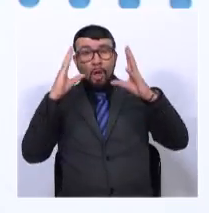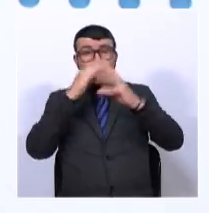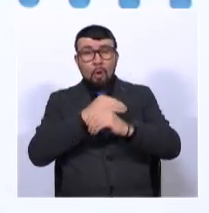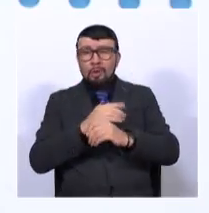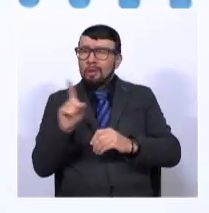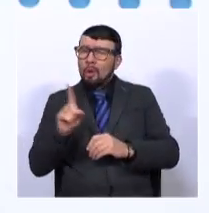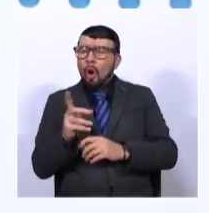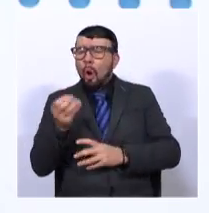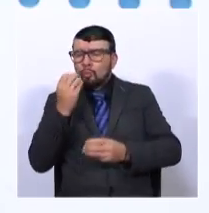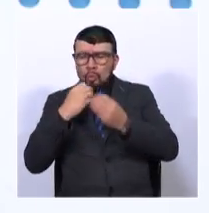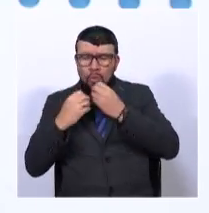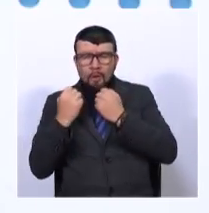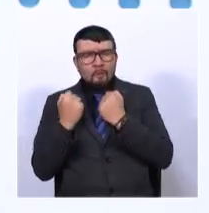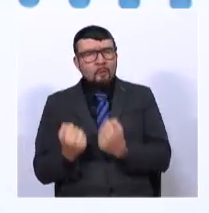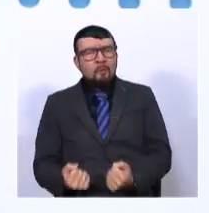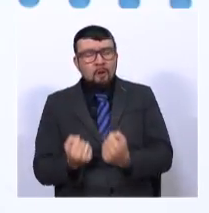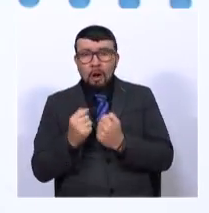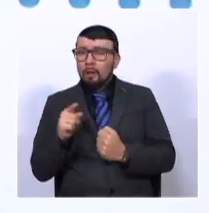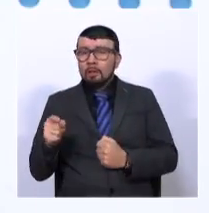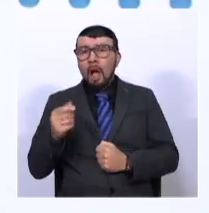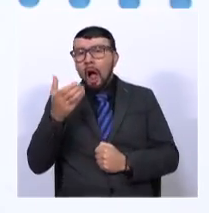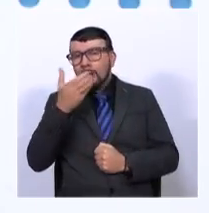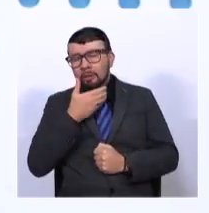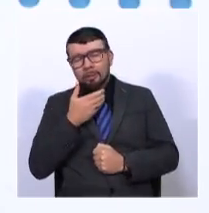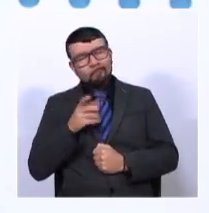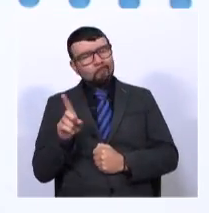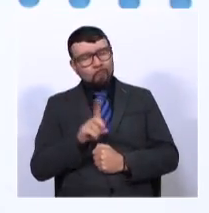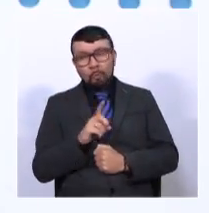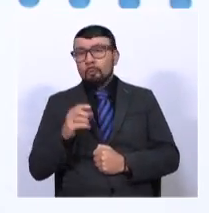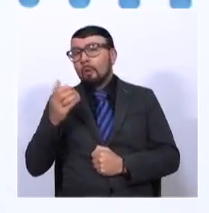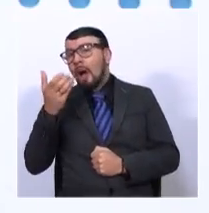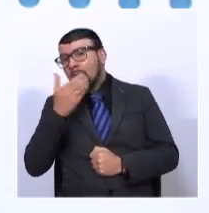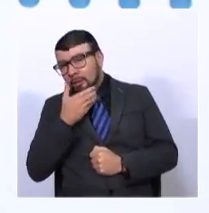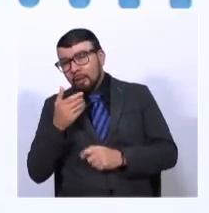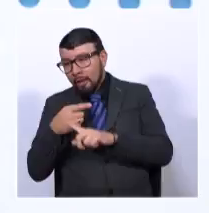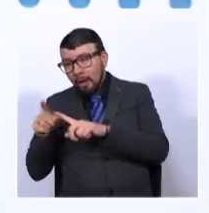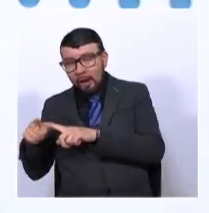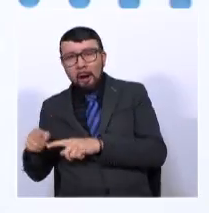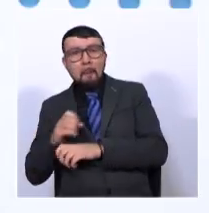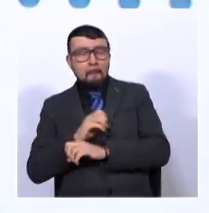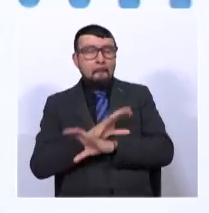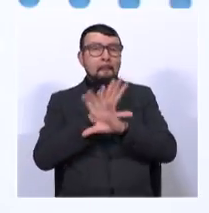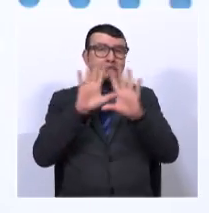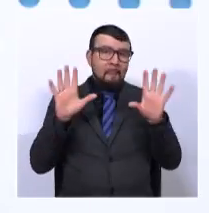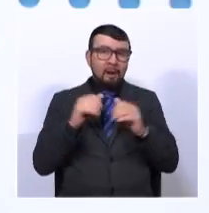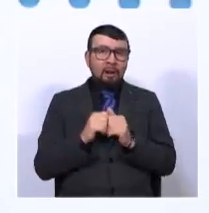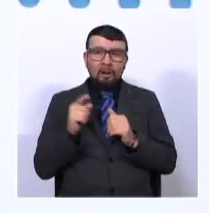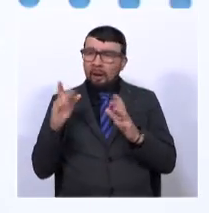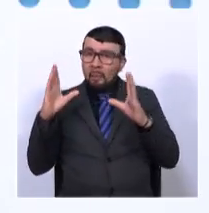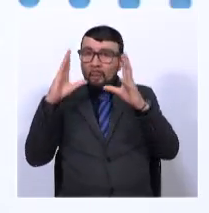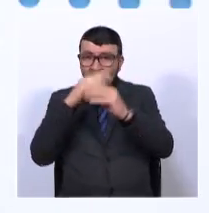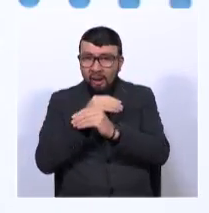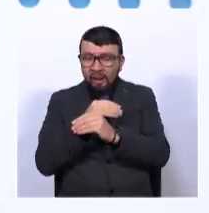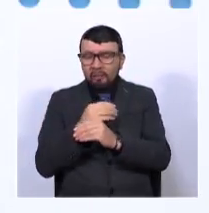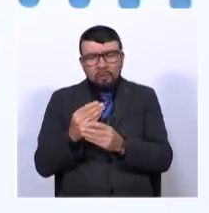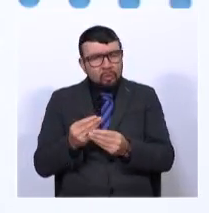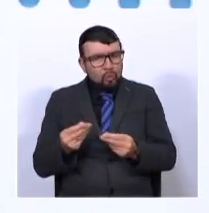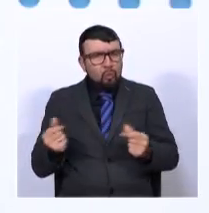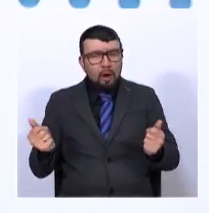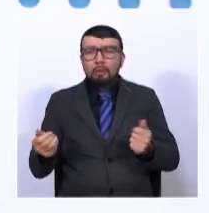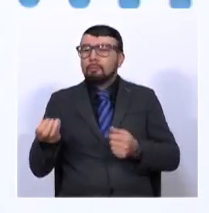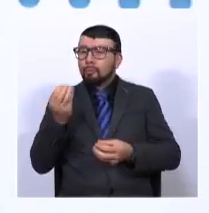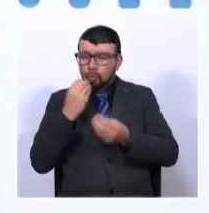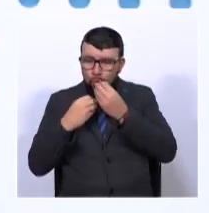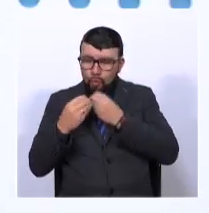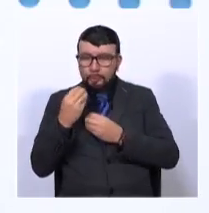pesados, las frutas tampoco deben ser más en las mañanas, en la noche debe ser algo muy ligero y